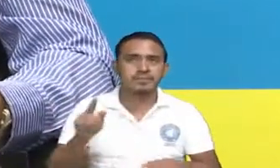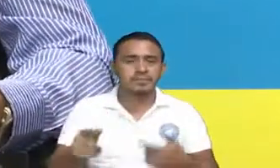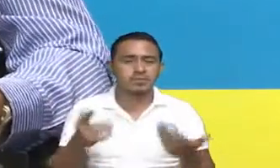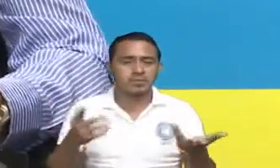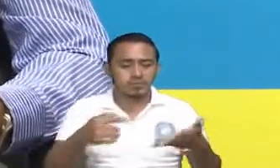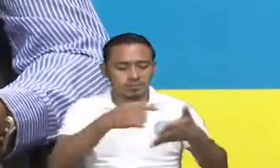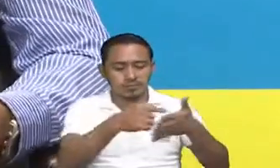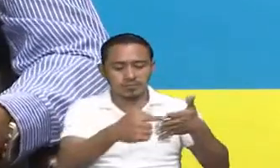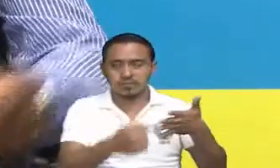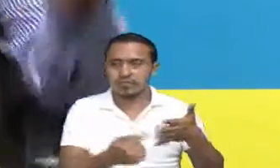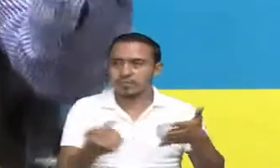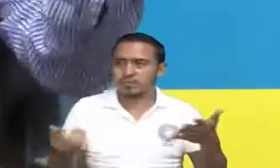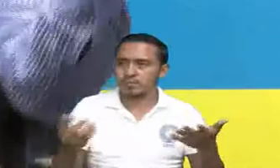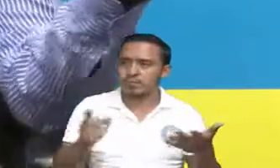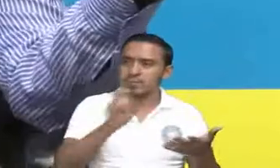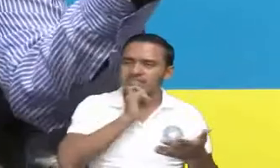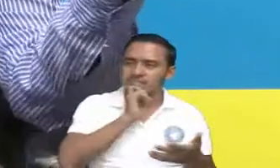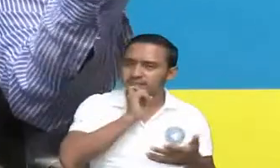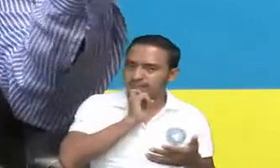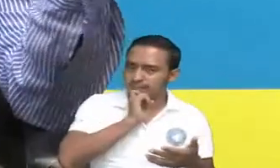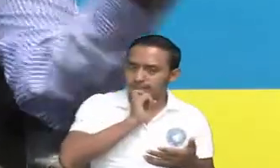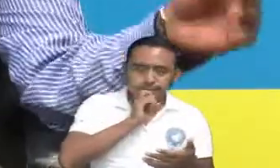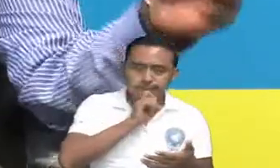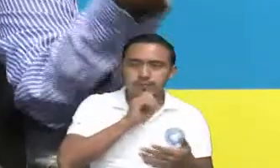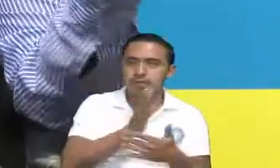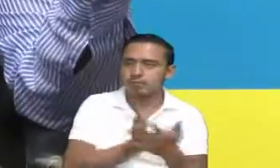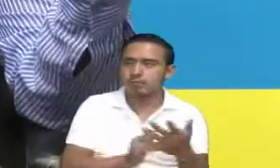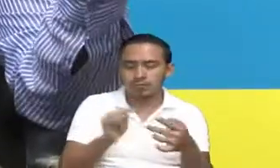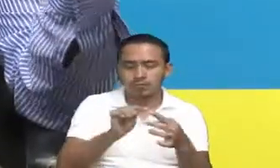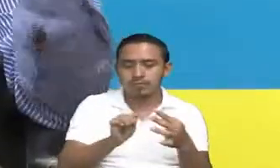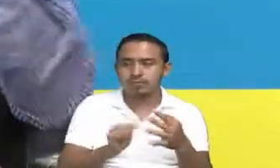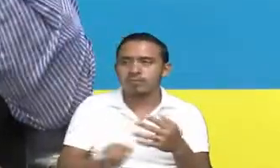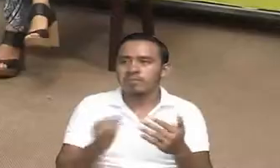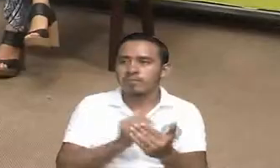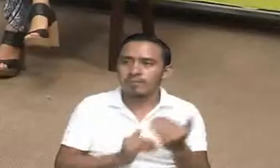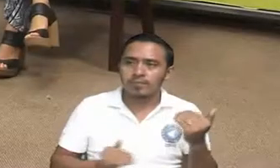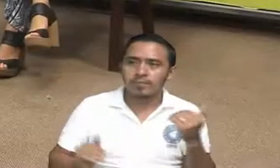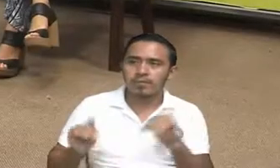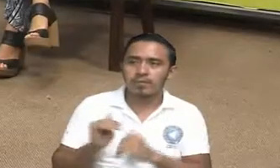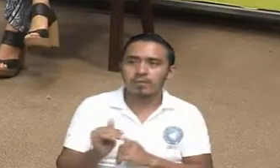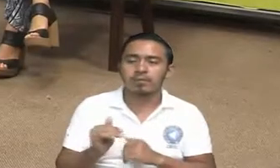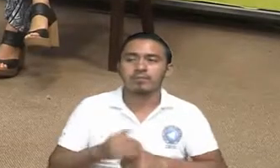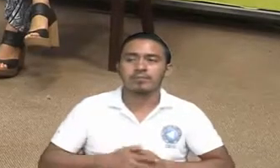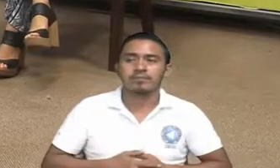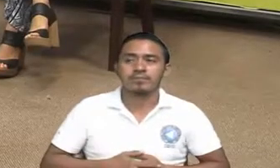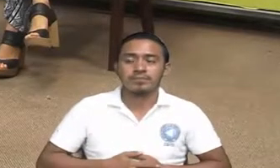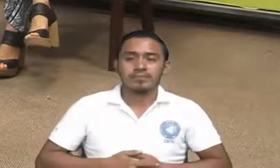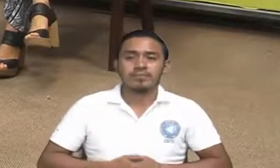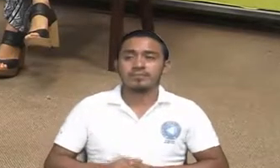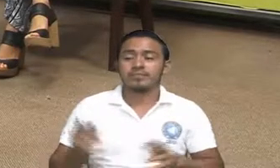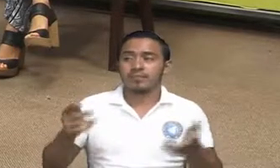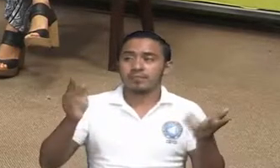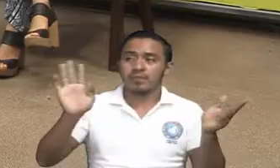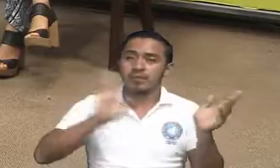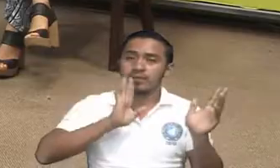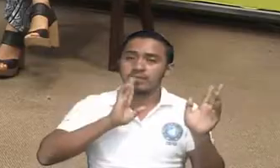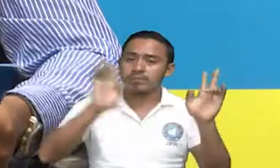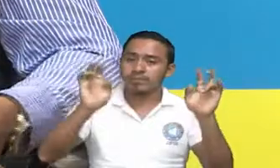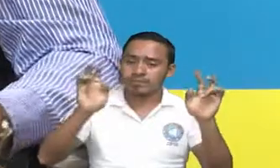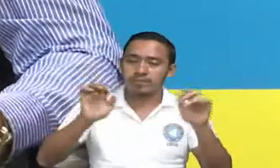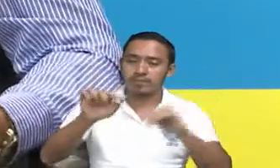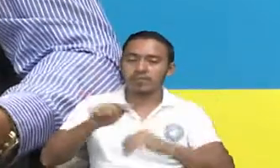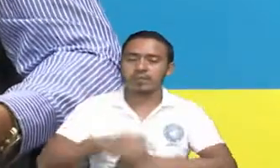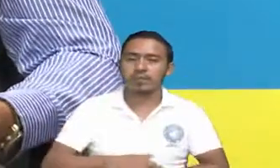señales de los celos extremos. Ya mencionó usted algunas, pero hay otras que son más extremas. Uh-huh. Esto lo vamos a estar conversando